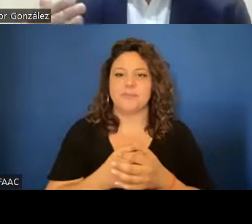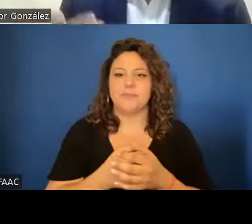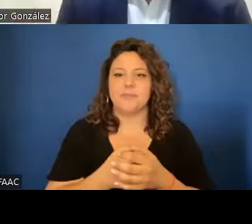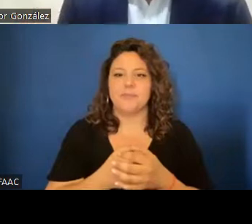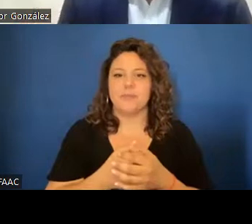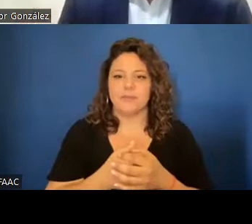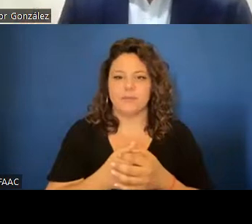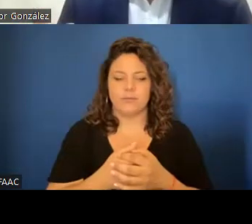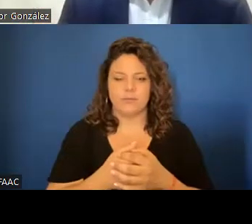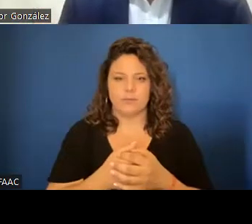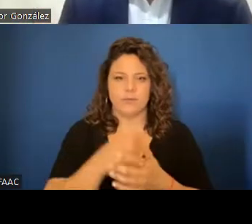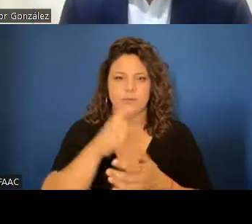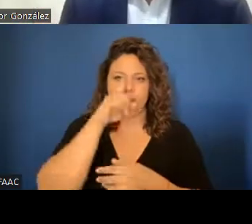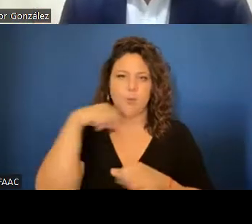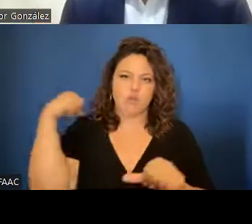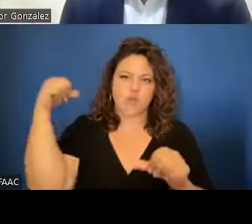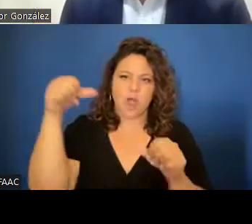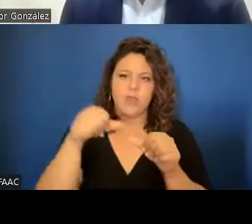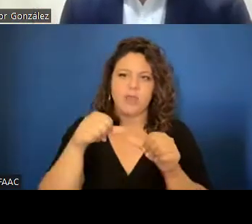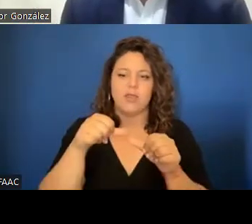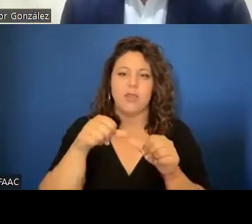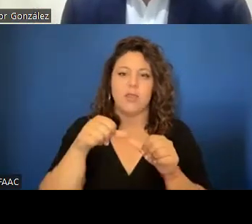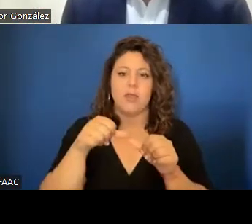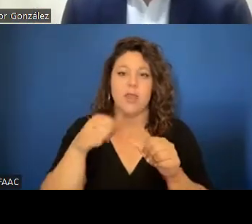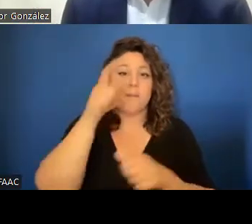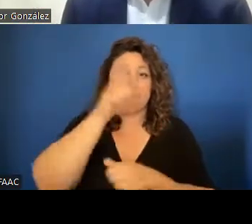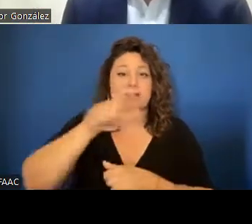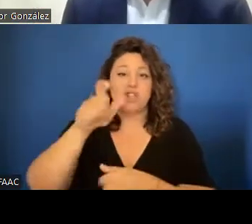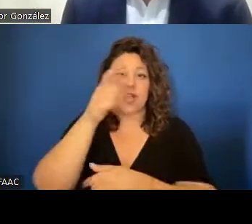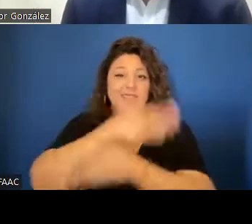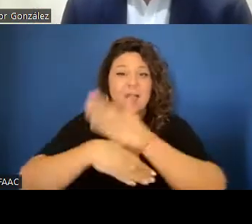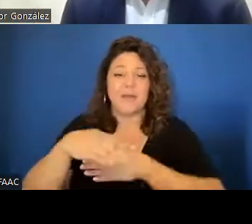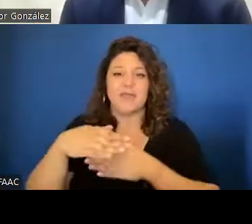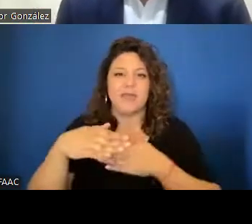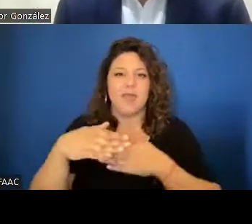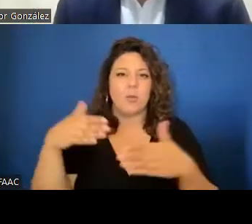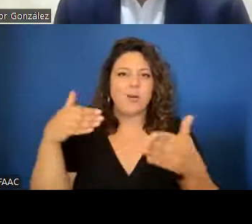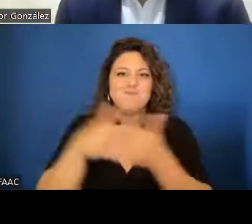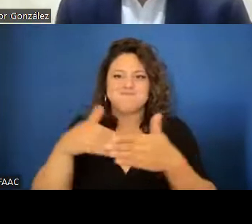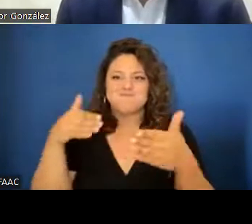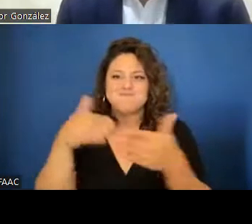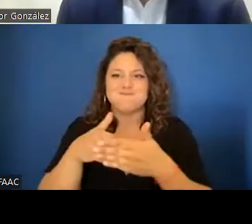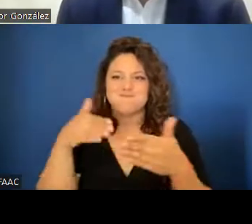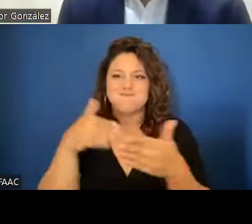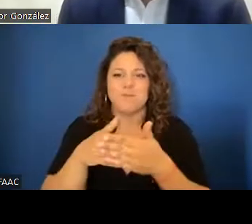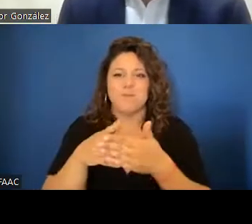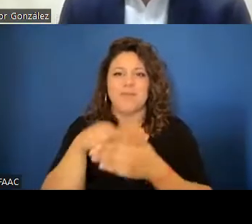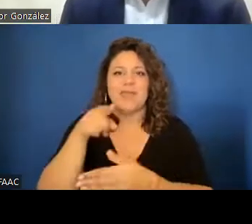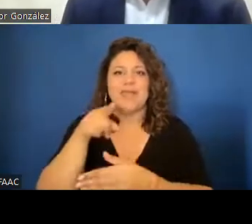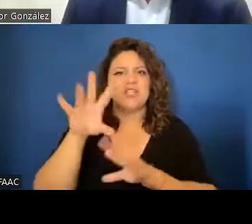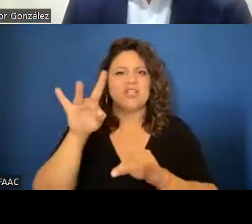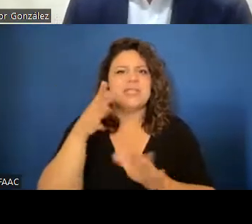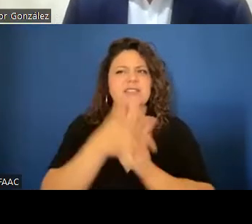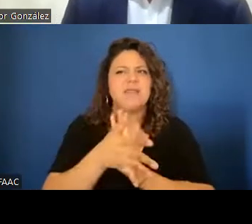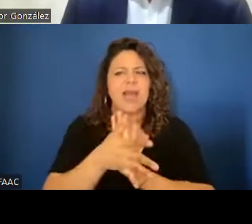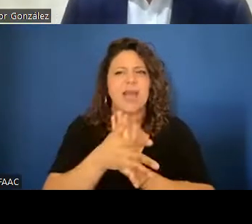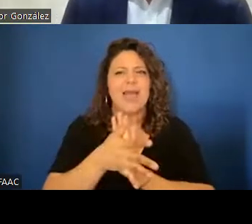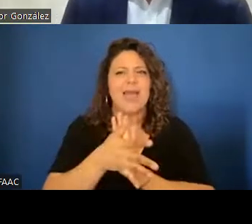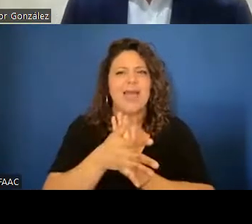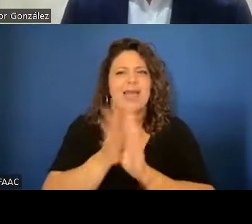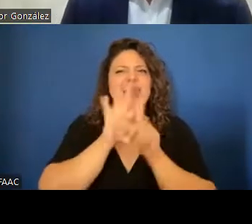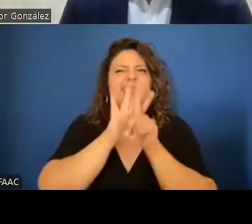la ocasión de comentar, ¿no?, que por tu experiencia en materia, por ejemplo, de discriminación en acceso a los seguros o